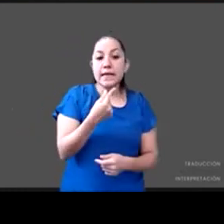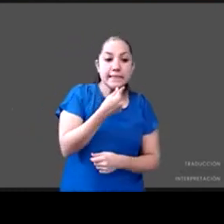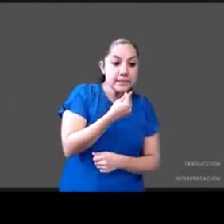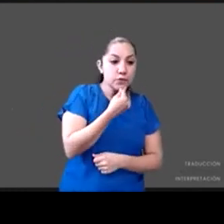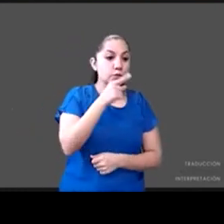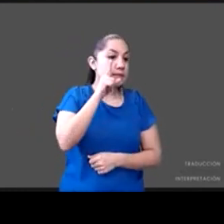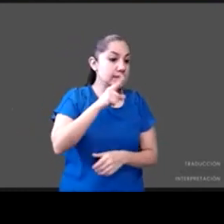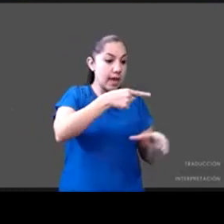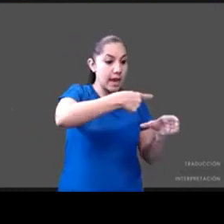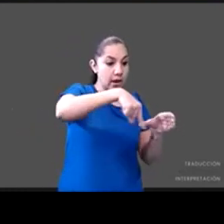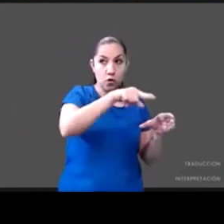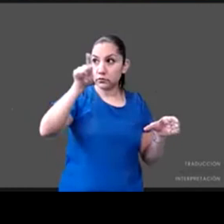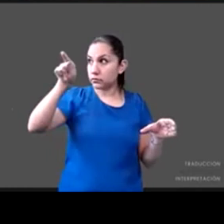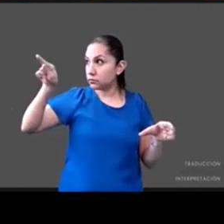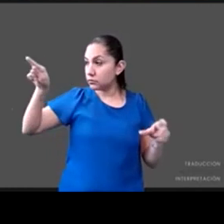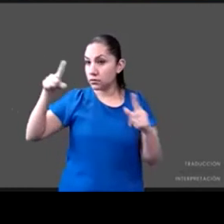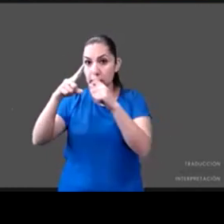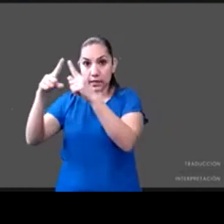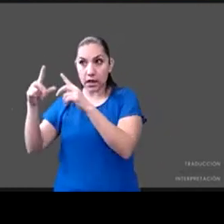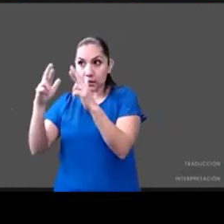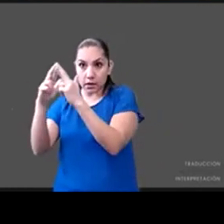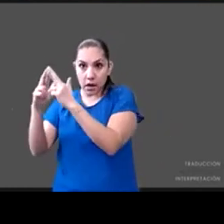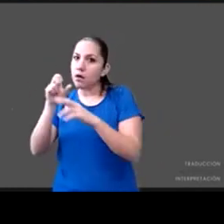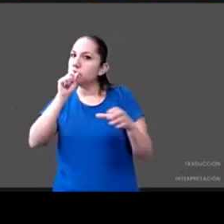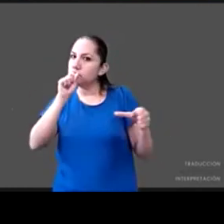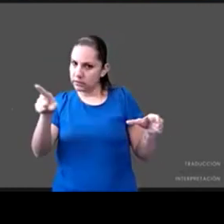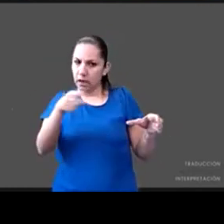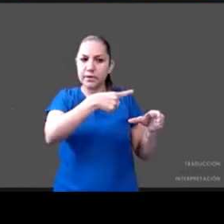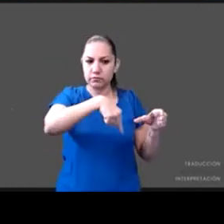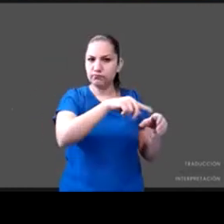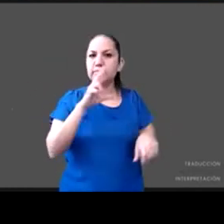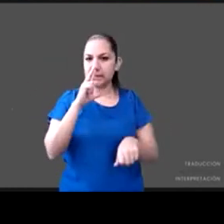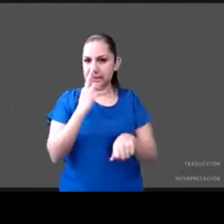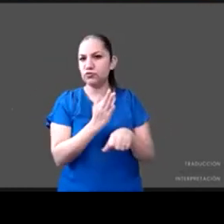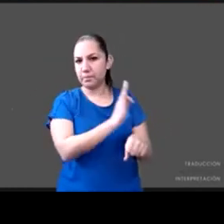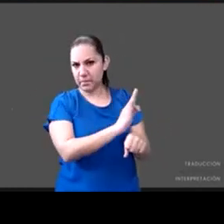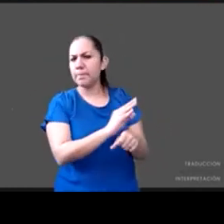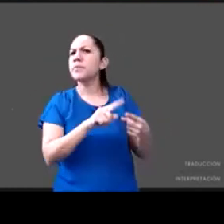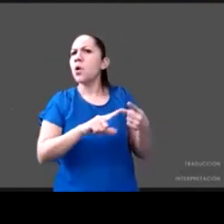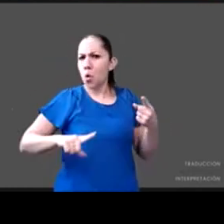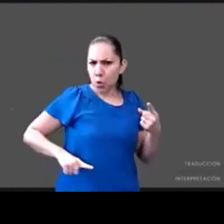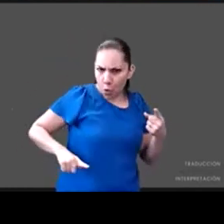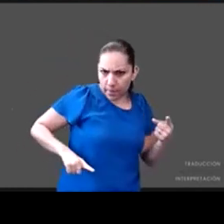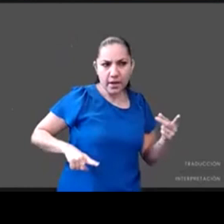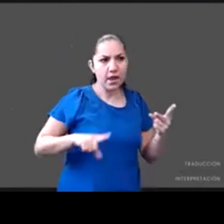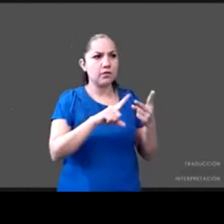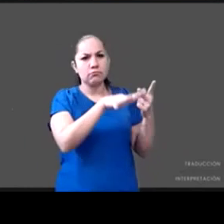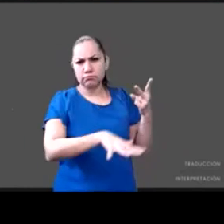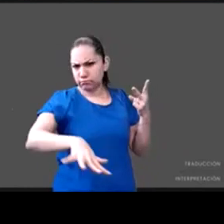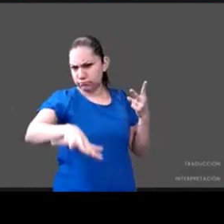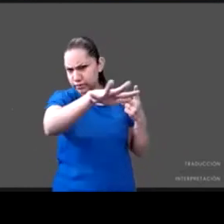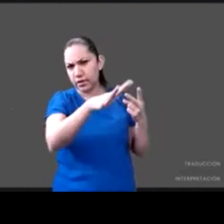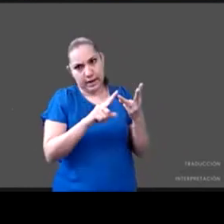La perspectiva de derechos es de los gobiernos, es de la sociedad civil, claro que es de padres y madres, pero es